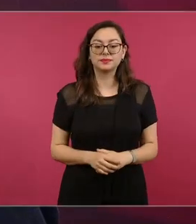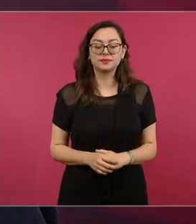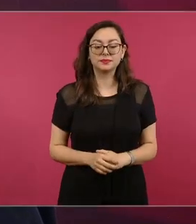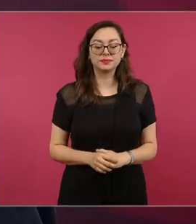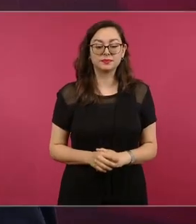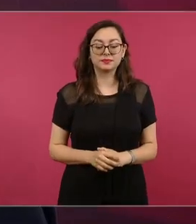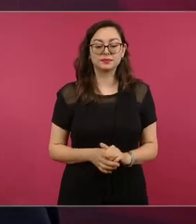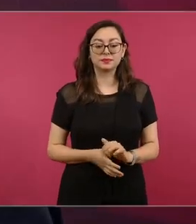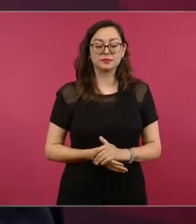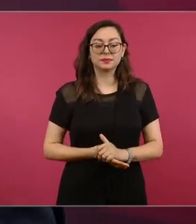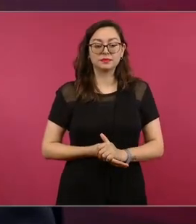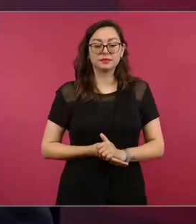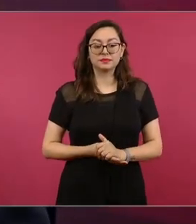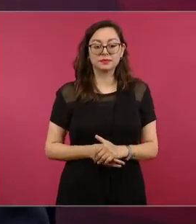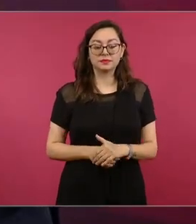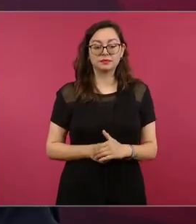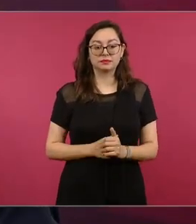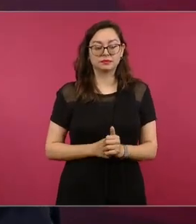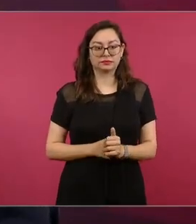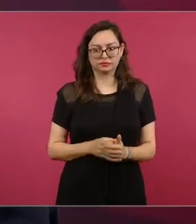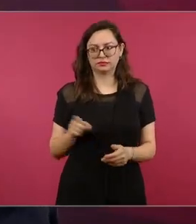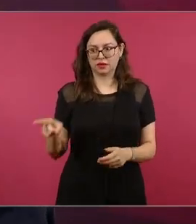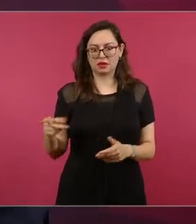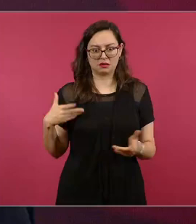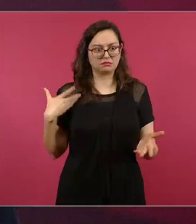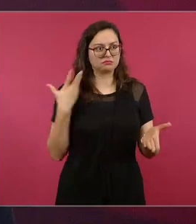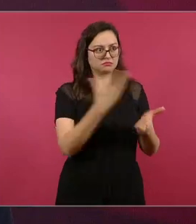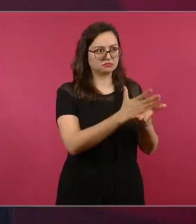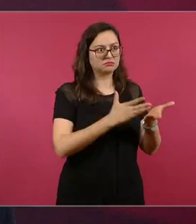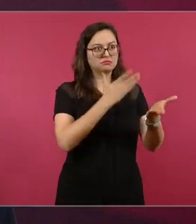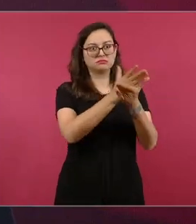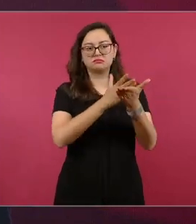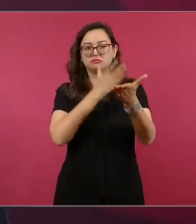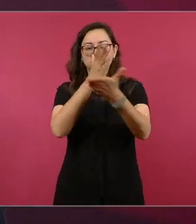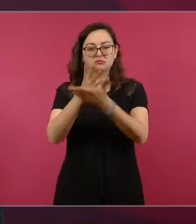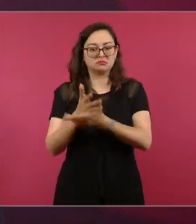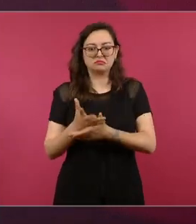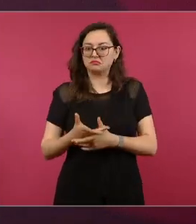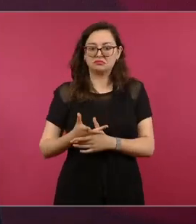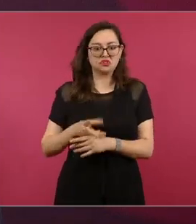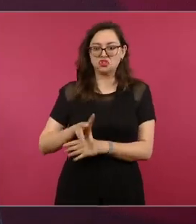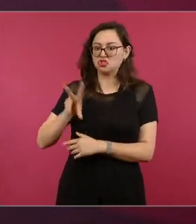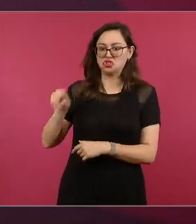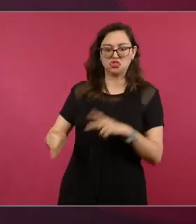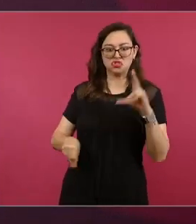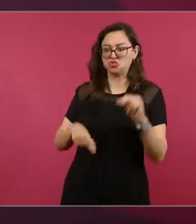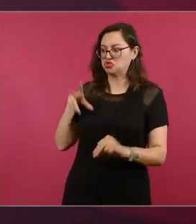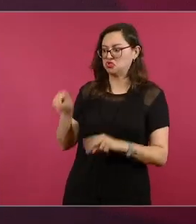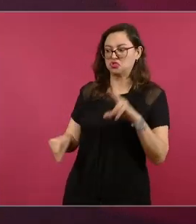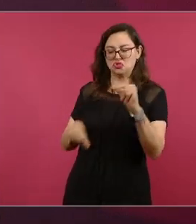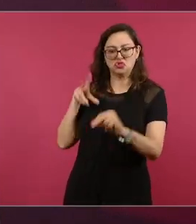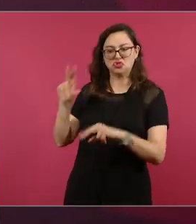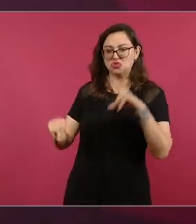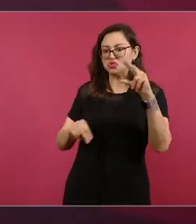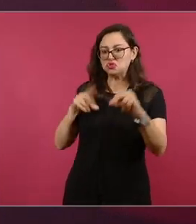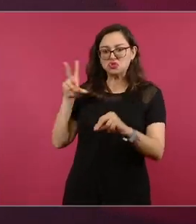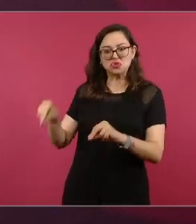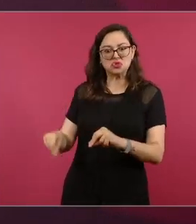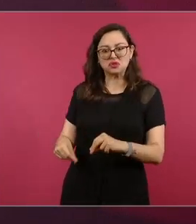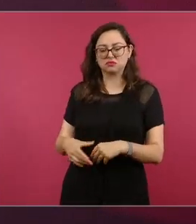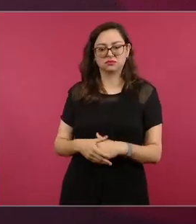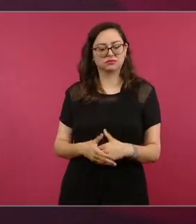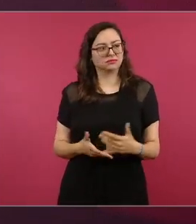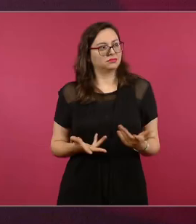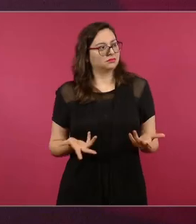y unas resistencias abajo y aquí lo cuento nos